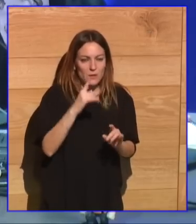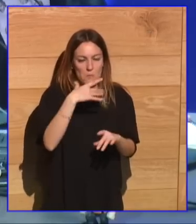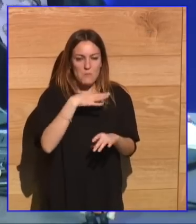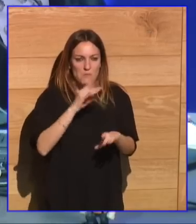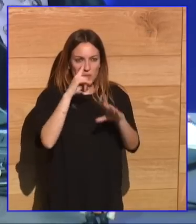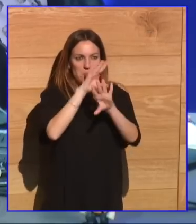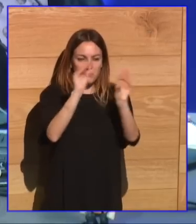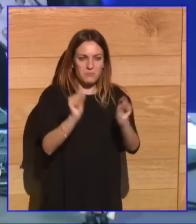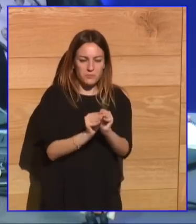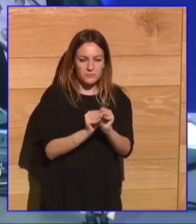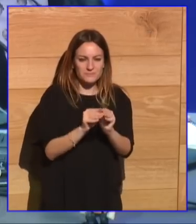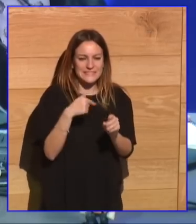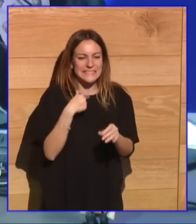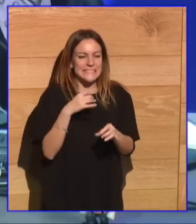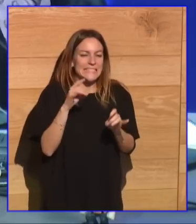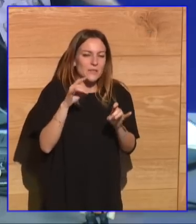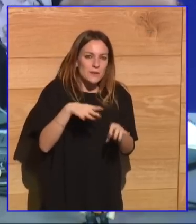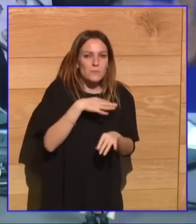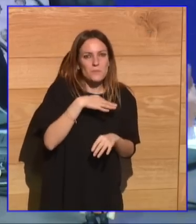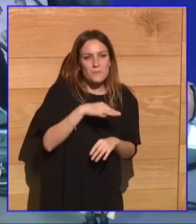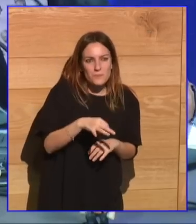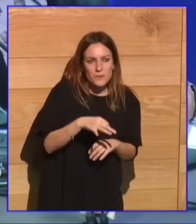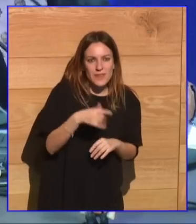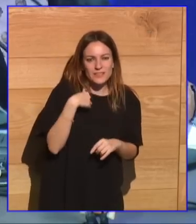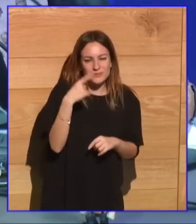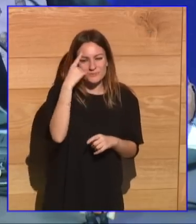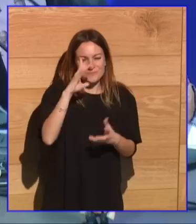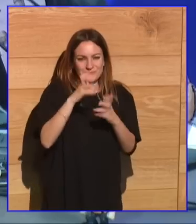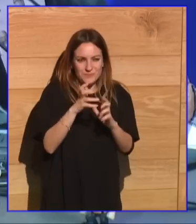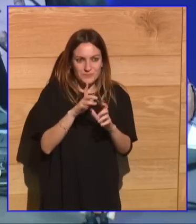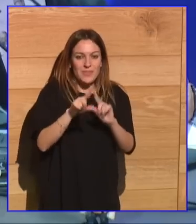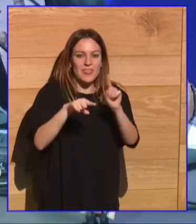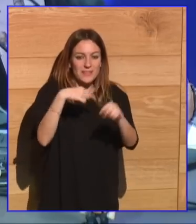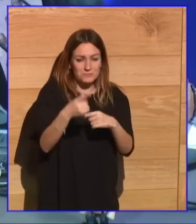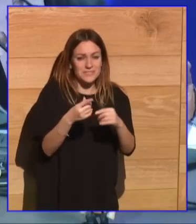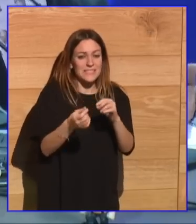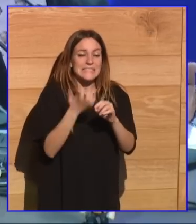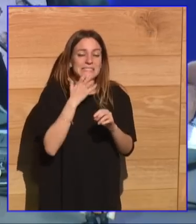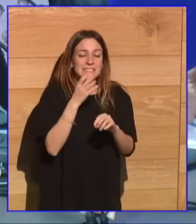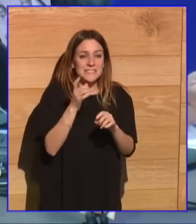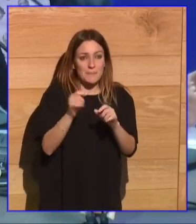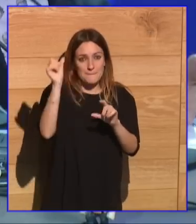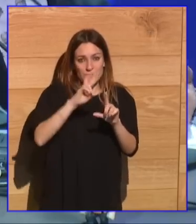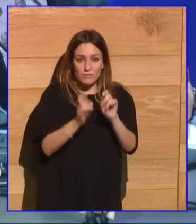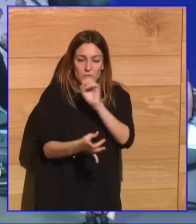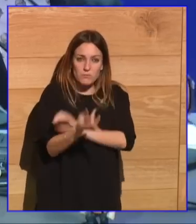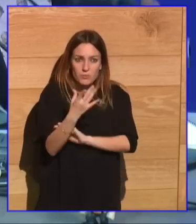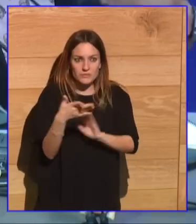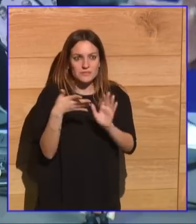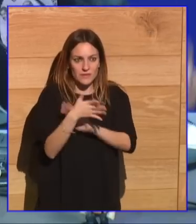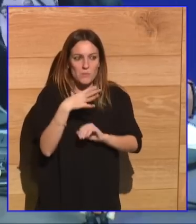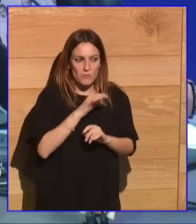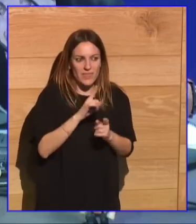mejor se me está pirando la pinza, y la siguiente película que hace es pues muchísimo más